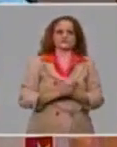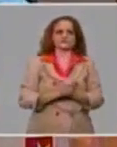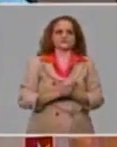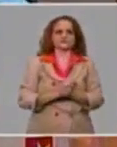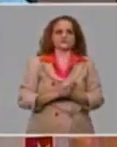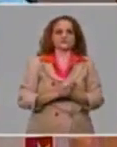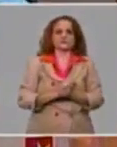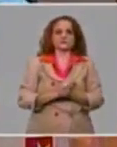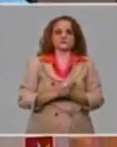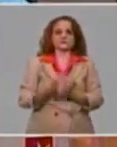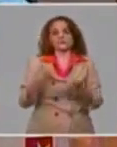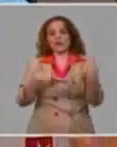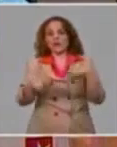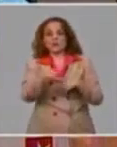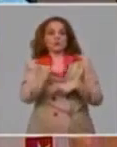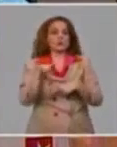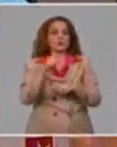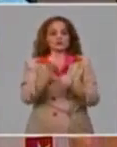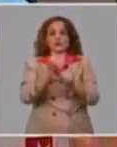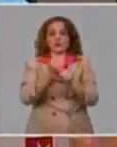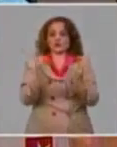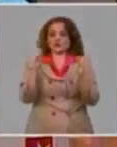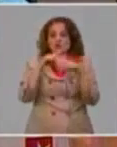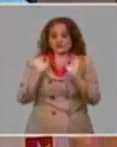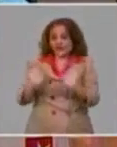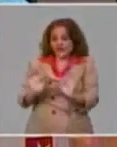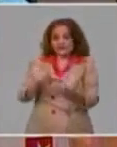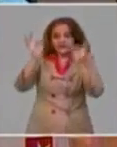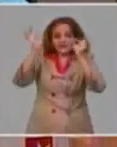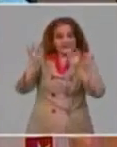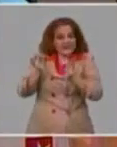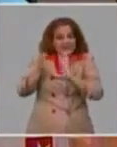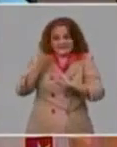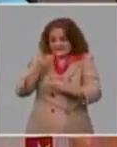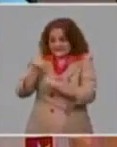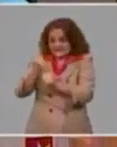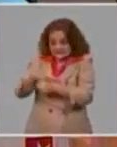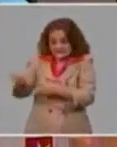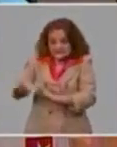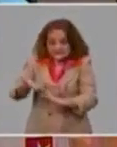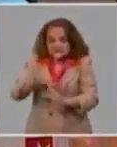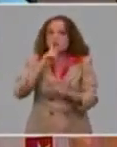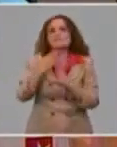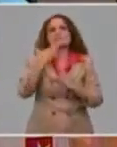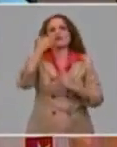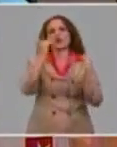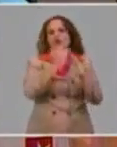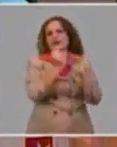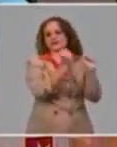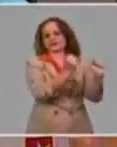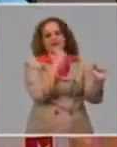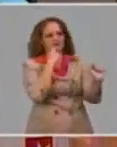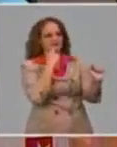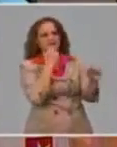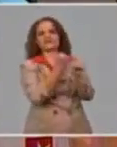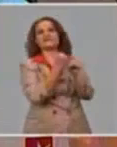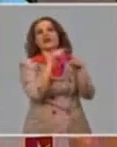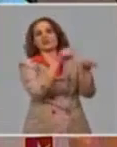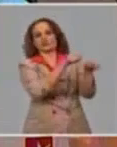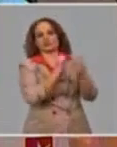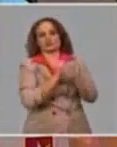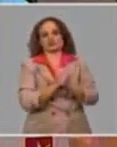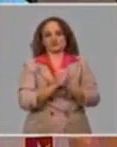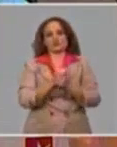de los trabajadores directos en la construcción, lo pusimos en trabajo a distancia. Y eso nos dio la posibilidad de prácticamente tener más del 82%